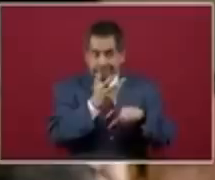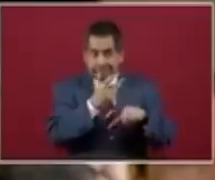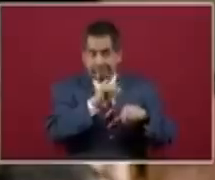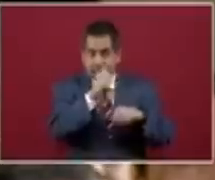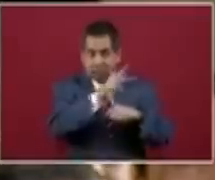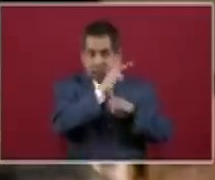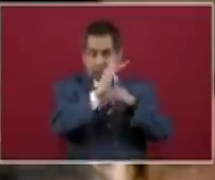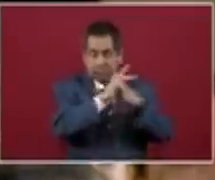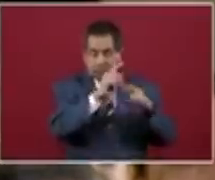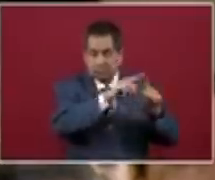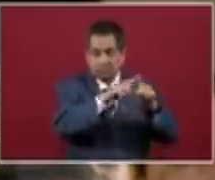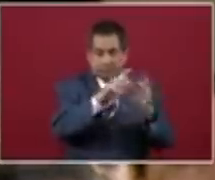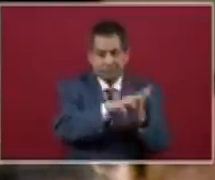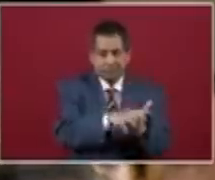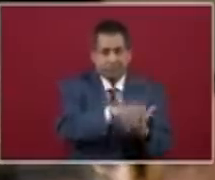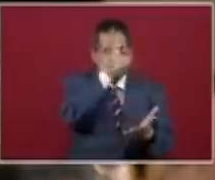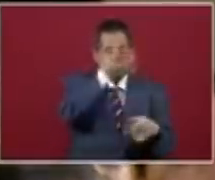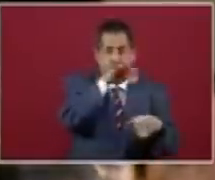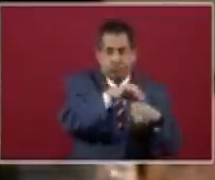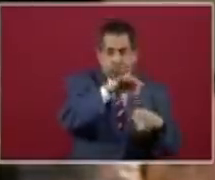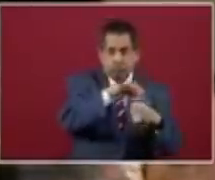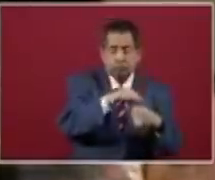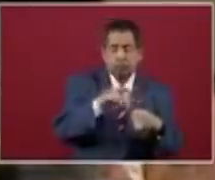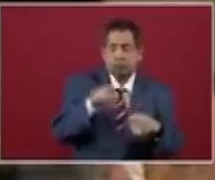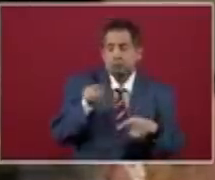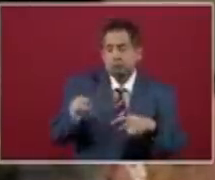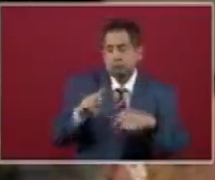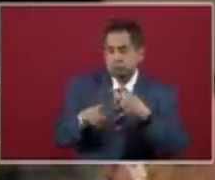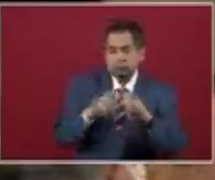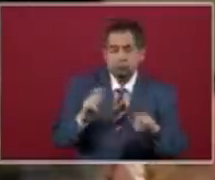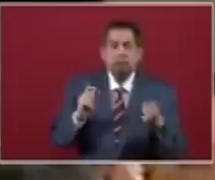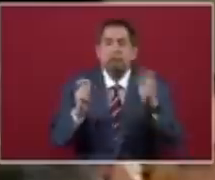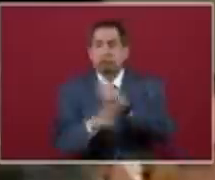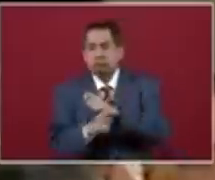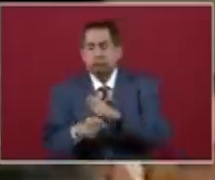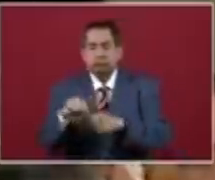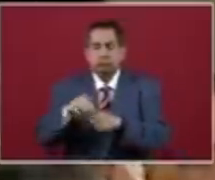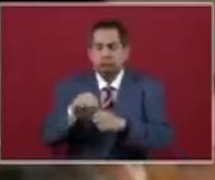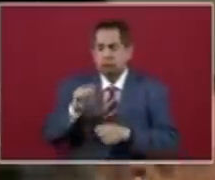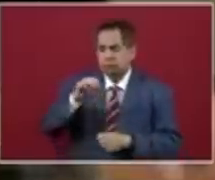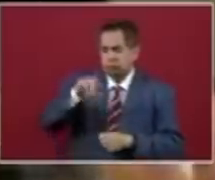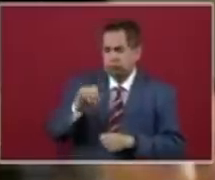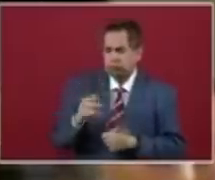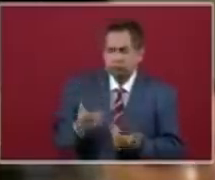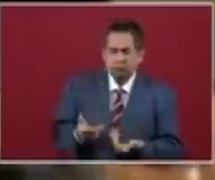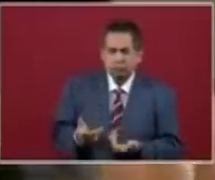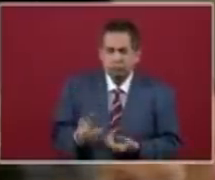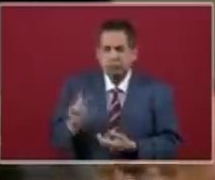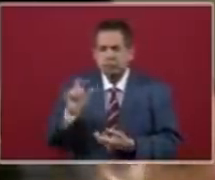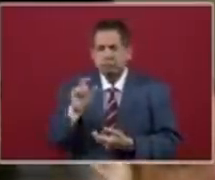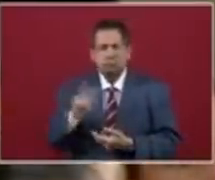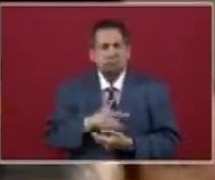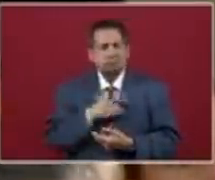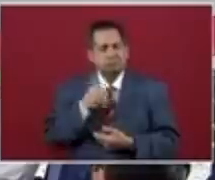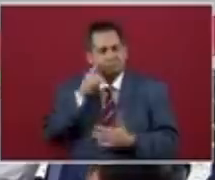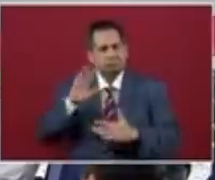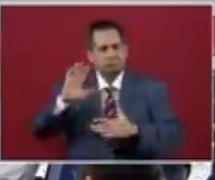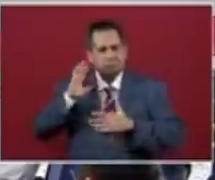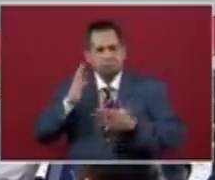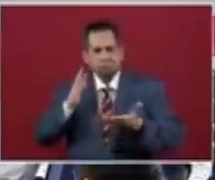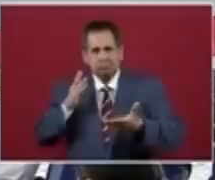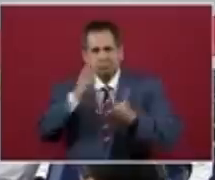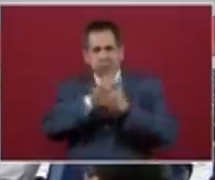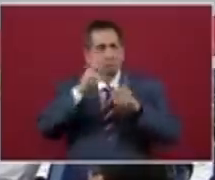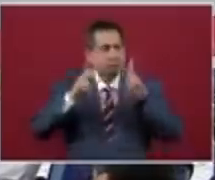la gran mayoría abrumadora votó por el cambio, por Andrés Manuel López Obrador. ¿Cuándo podría ser el compromiso de visitar a